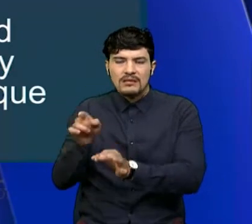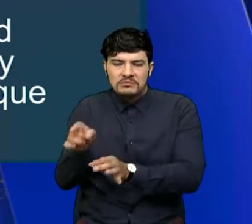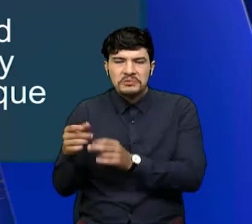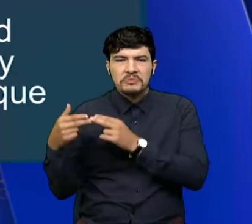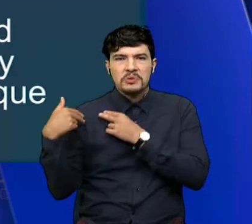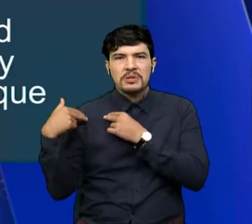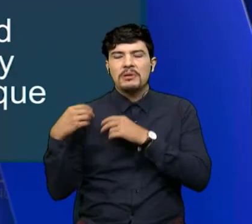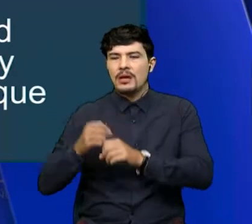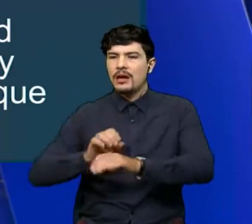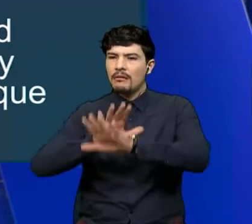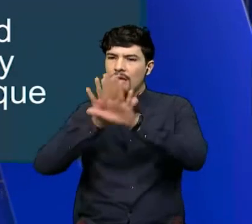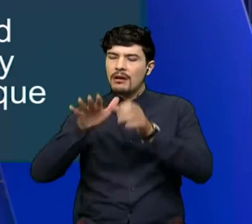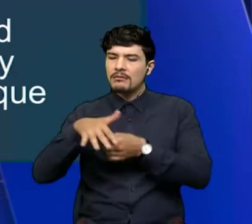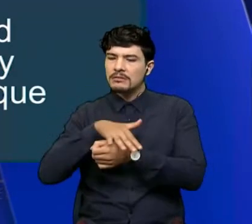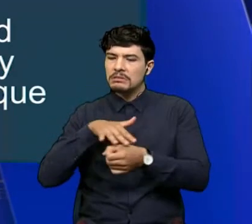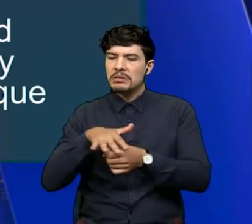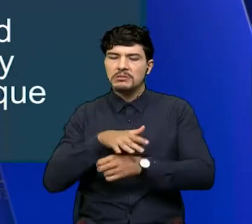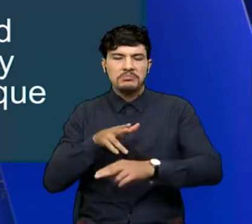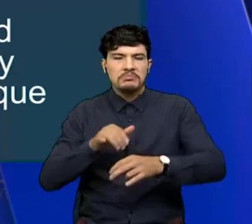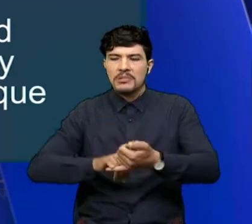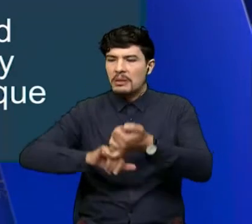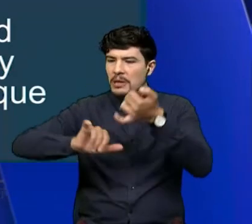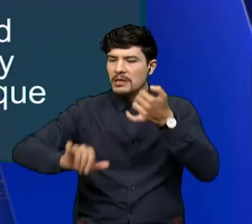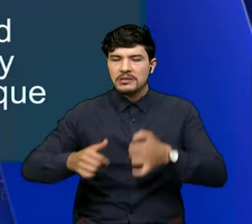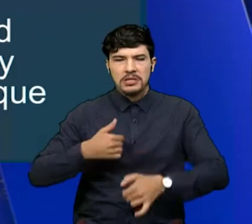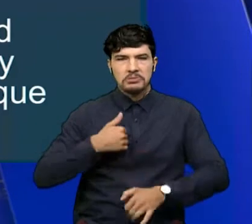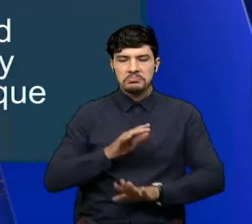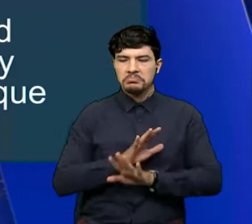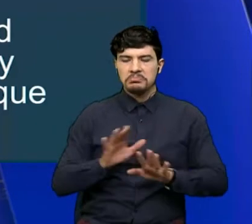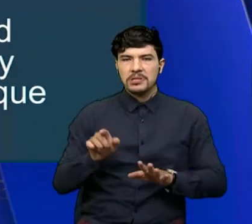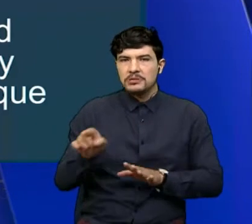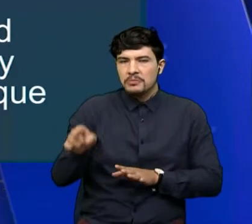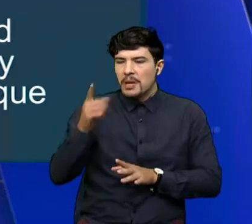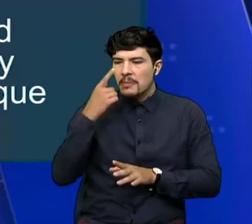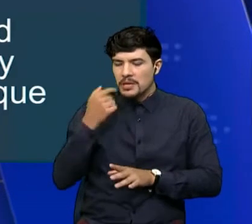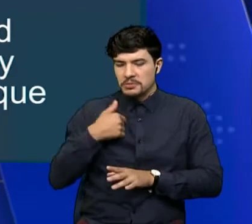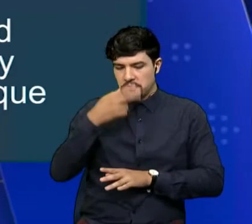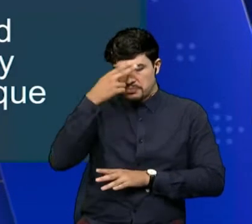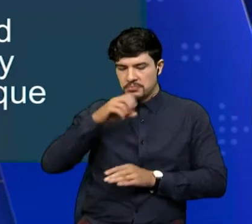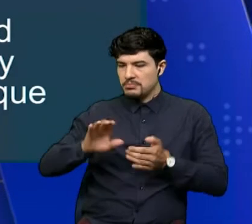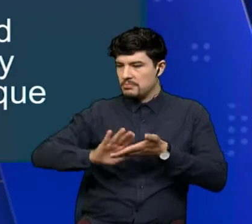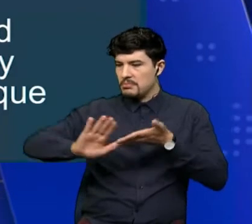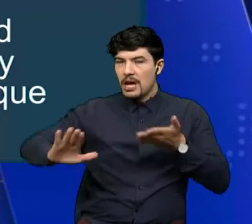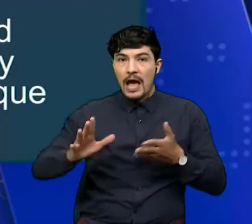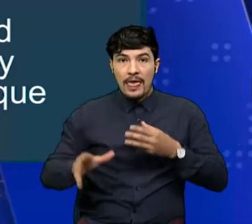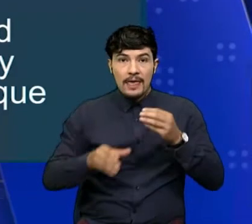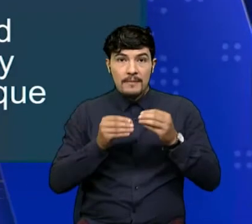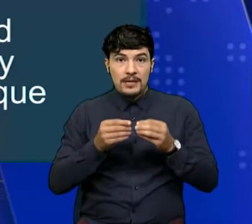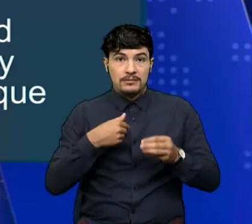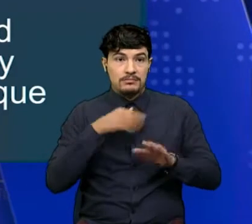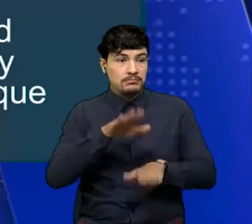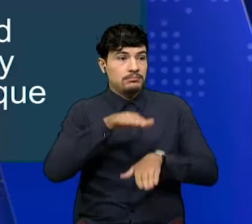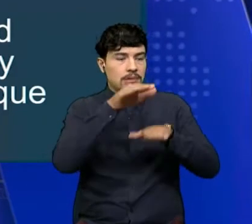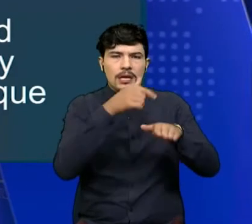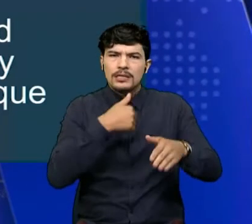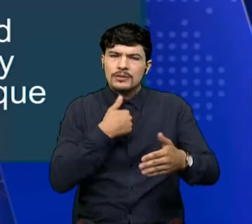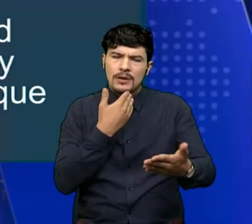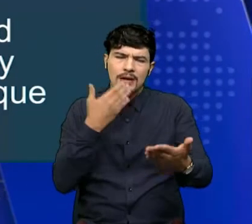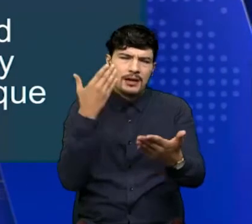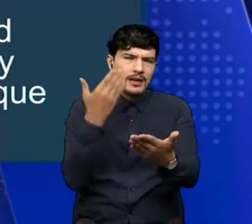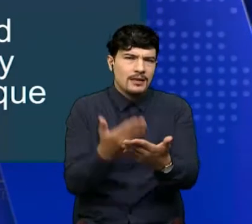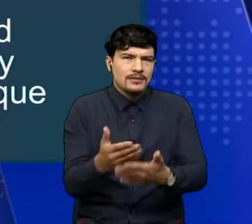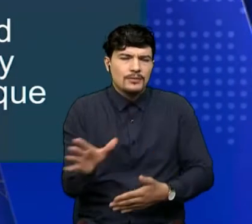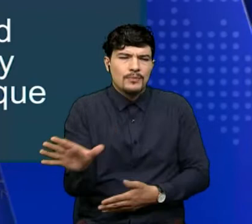esta situación con total independencia y punto número 3 finaliza este candidato al senado dice agradezco